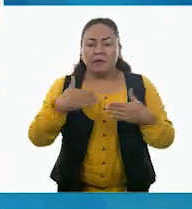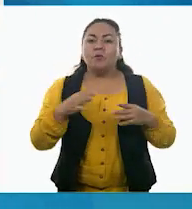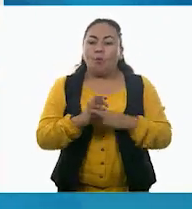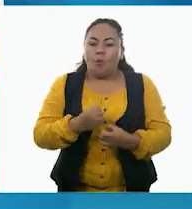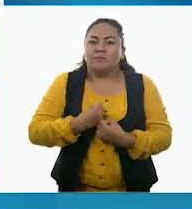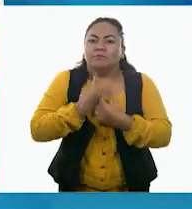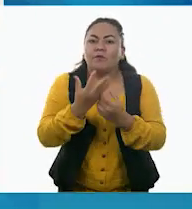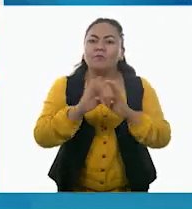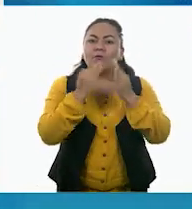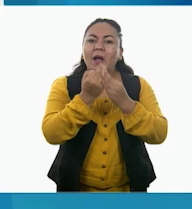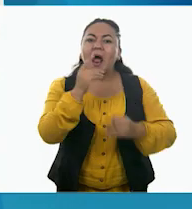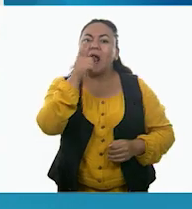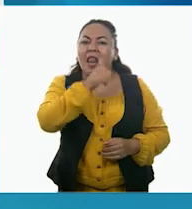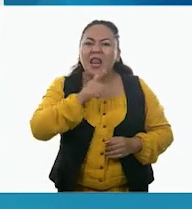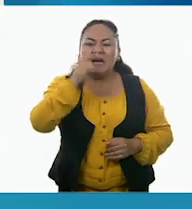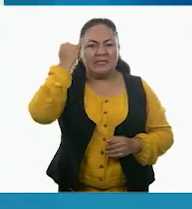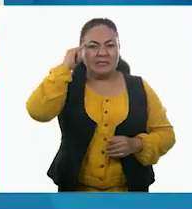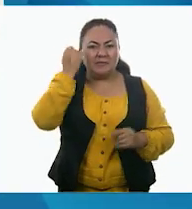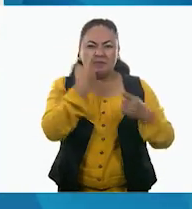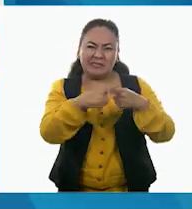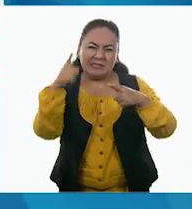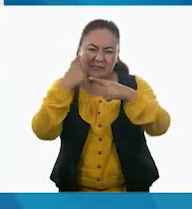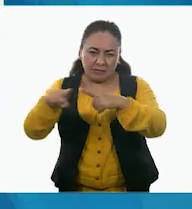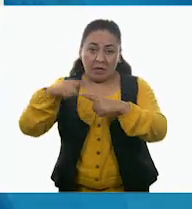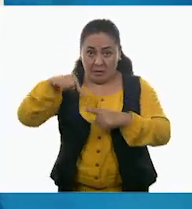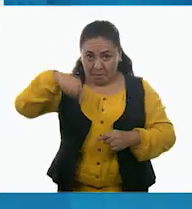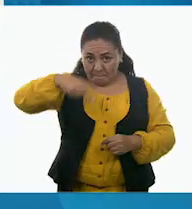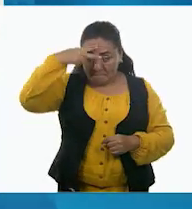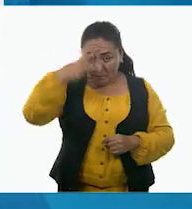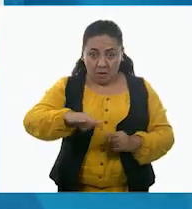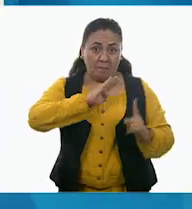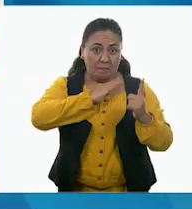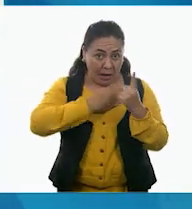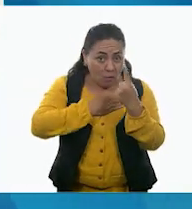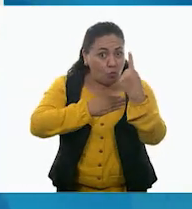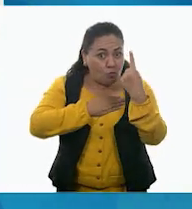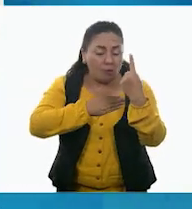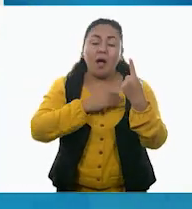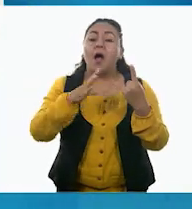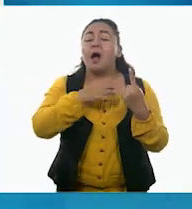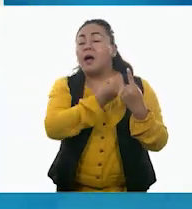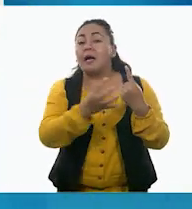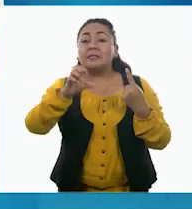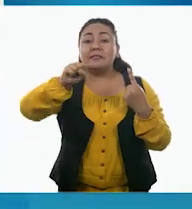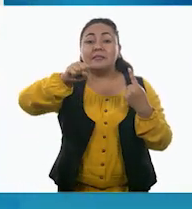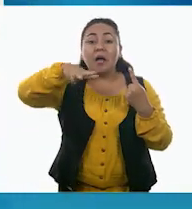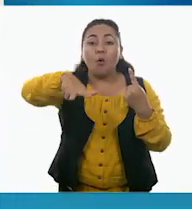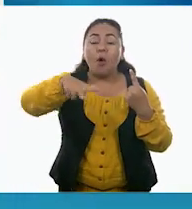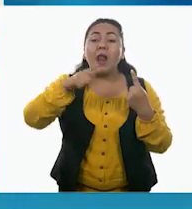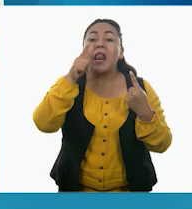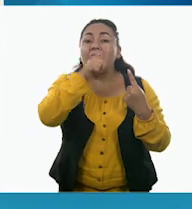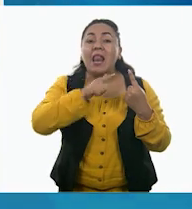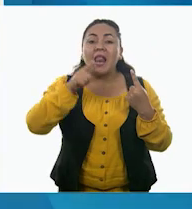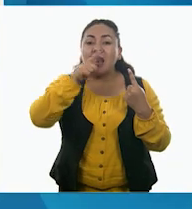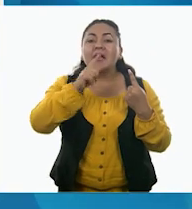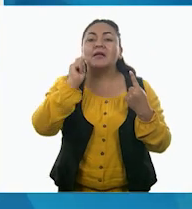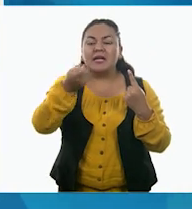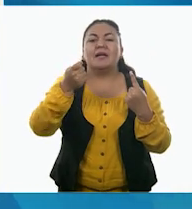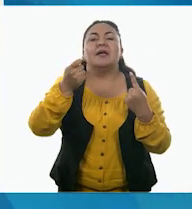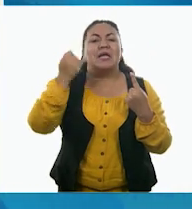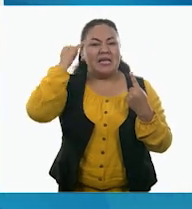través de diferentes lenguas. En México, además del español, se hablan 68 lenguas